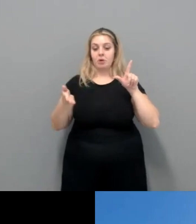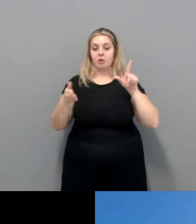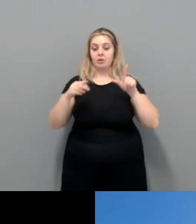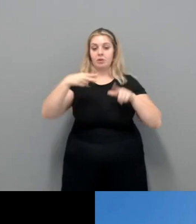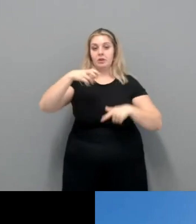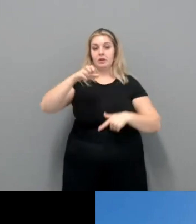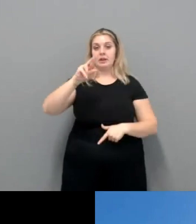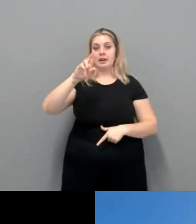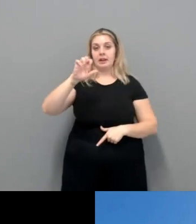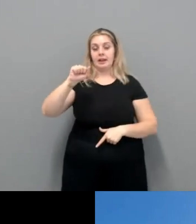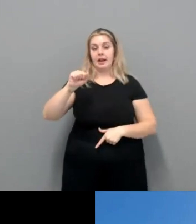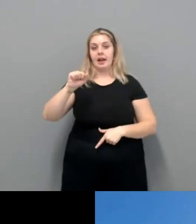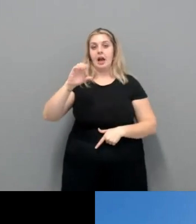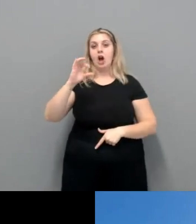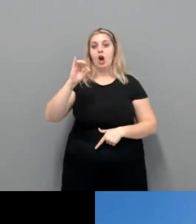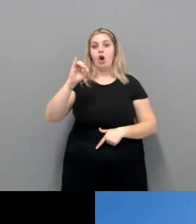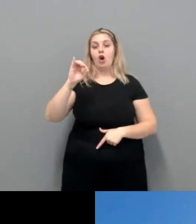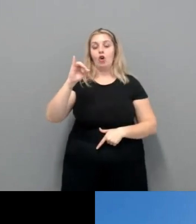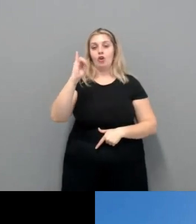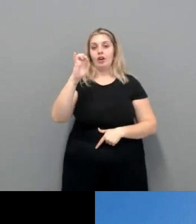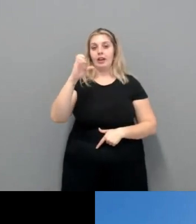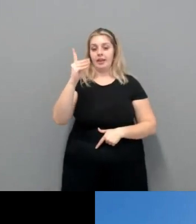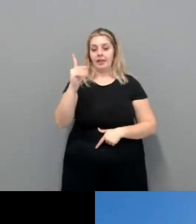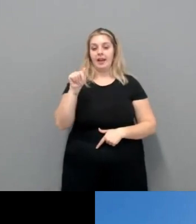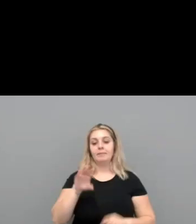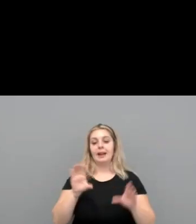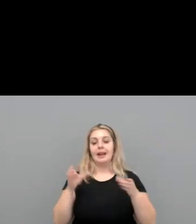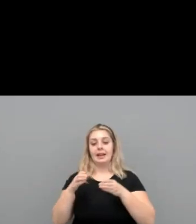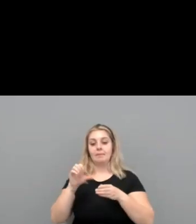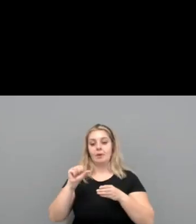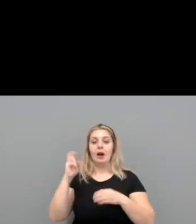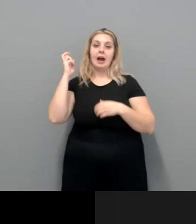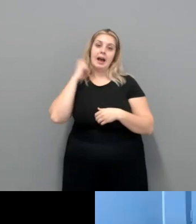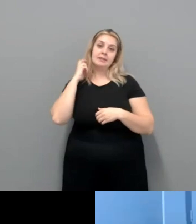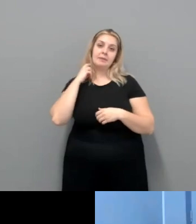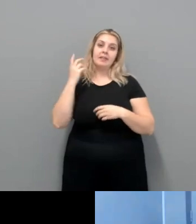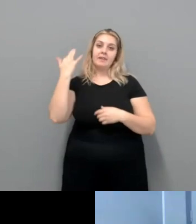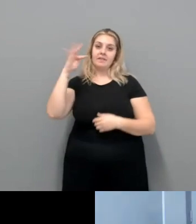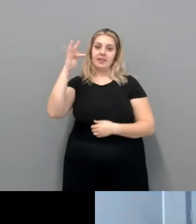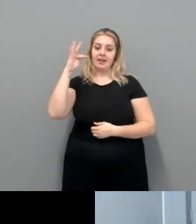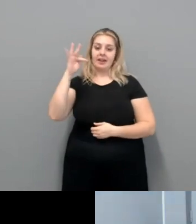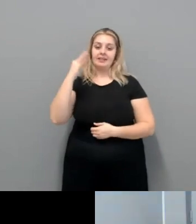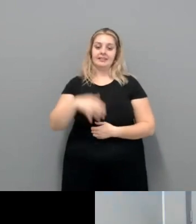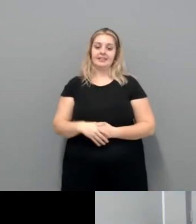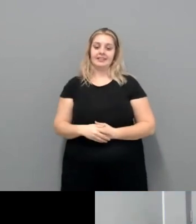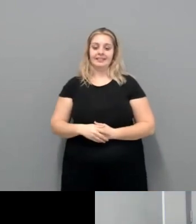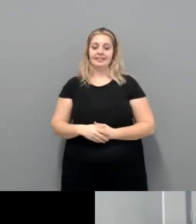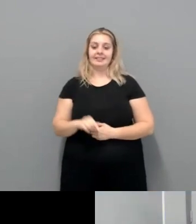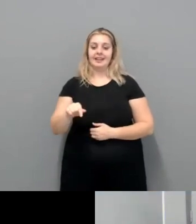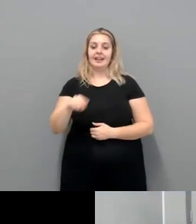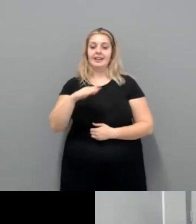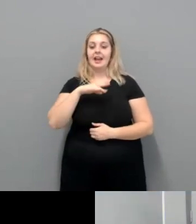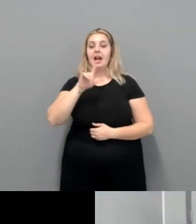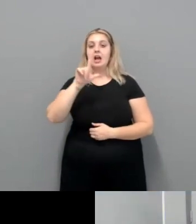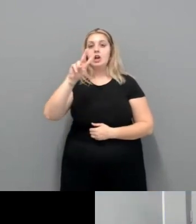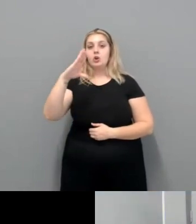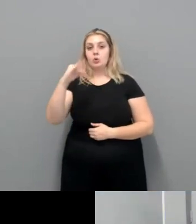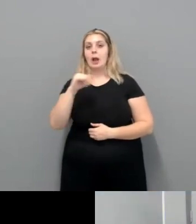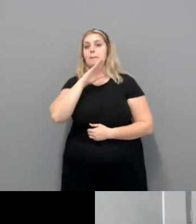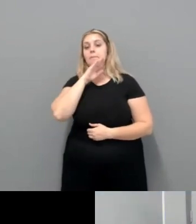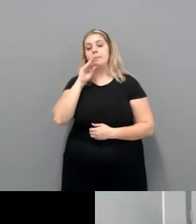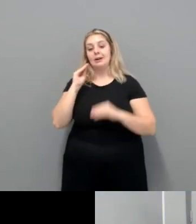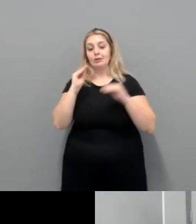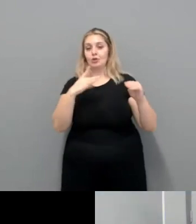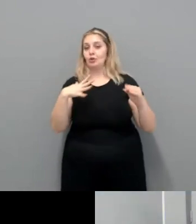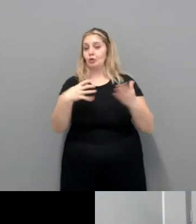Nerea Ojeda, que está con el equipo de Aspace Vizcaya. Ella es la mamá de Luca, del que